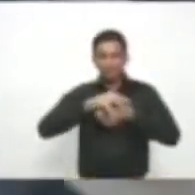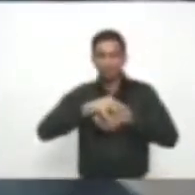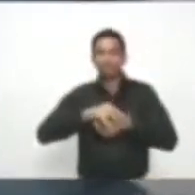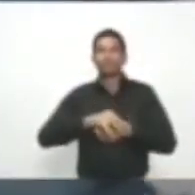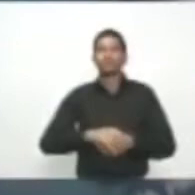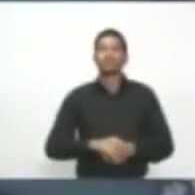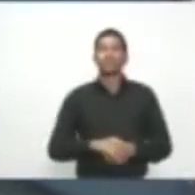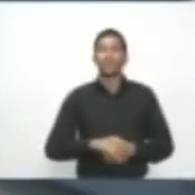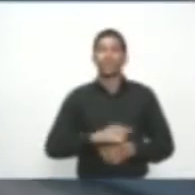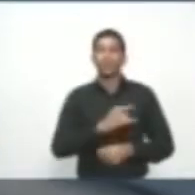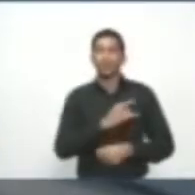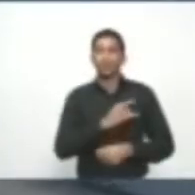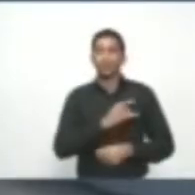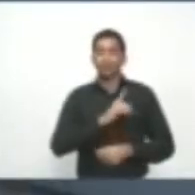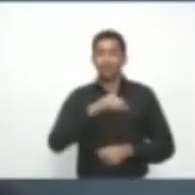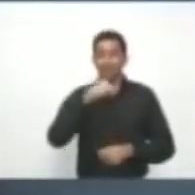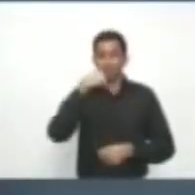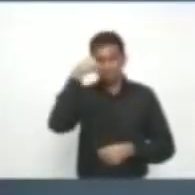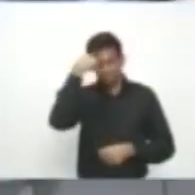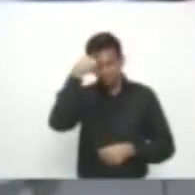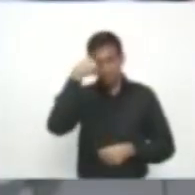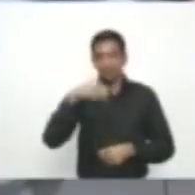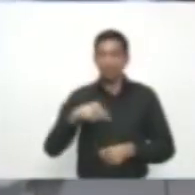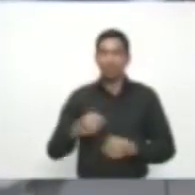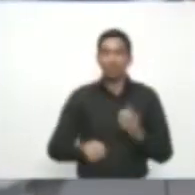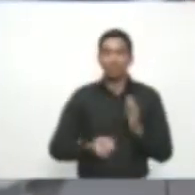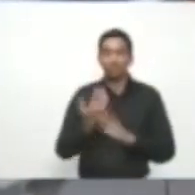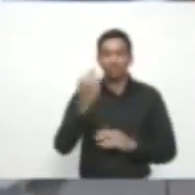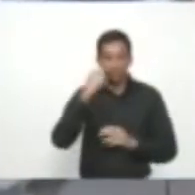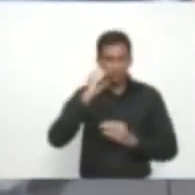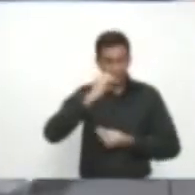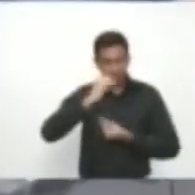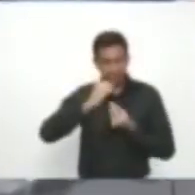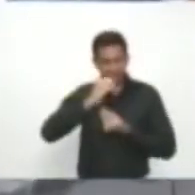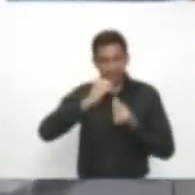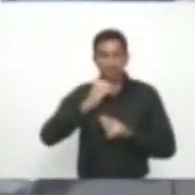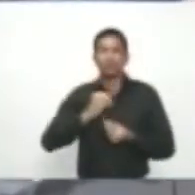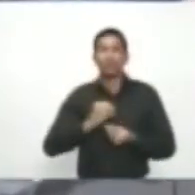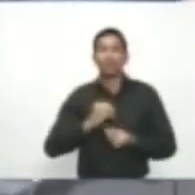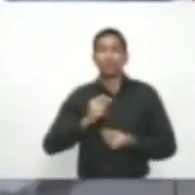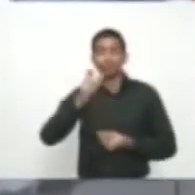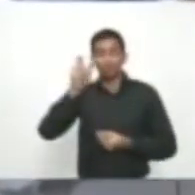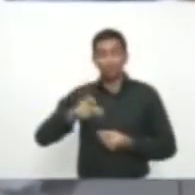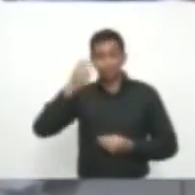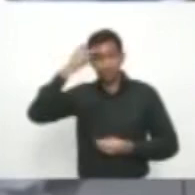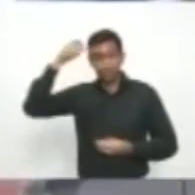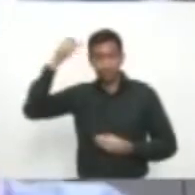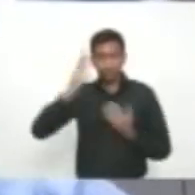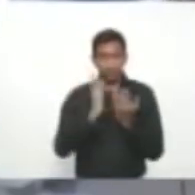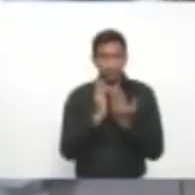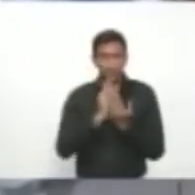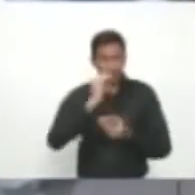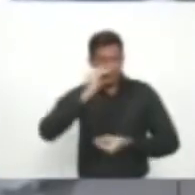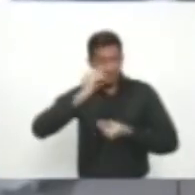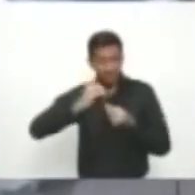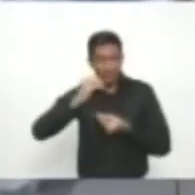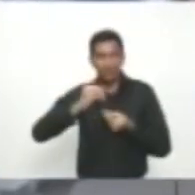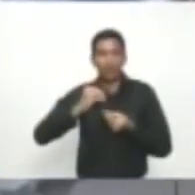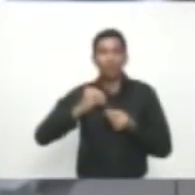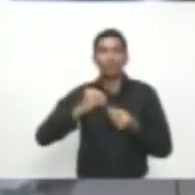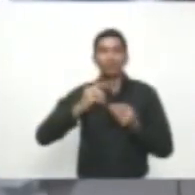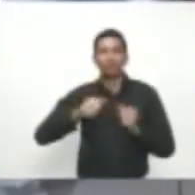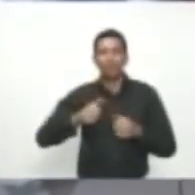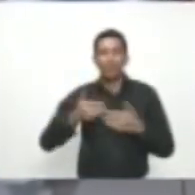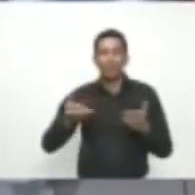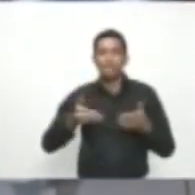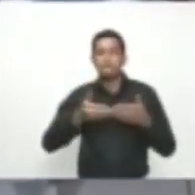el programa de bacteriología. El bacteriólogo, su campo de acción como tal es, abre sus